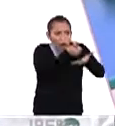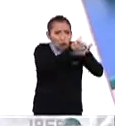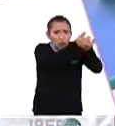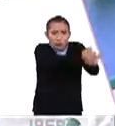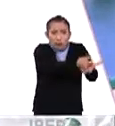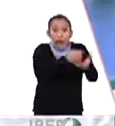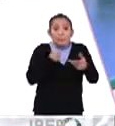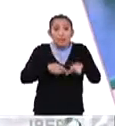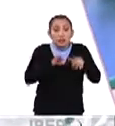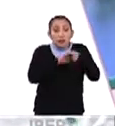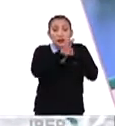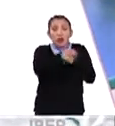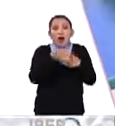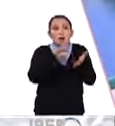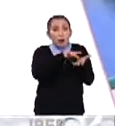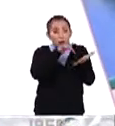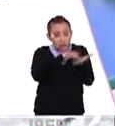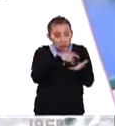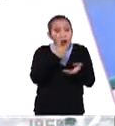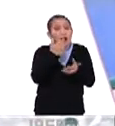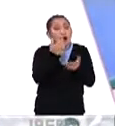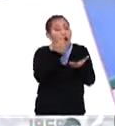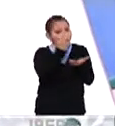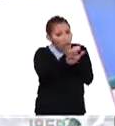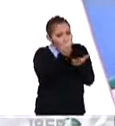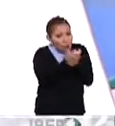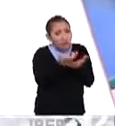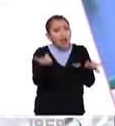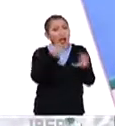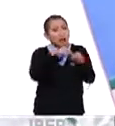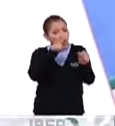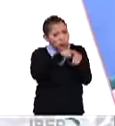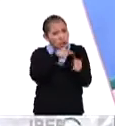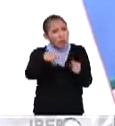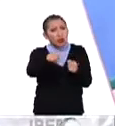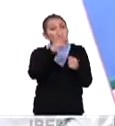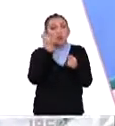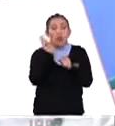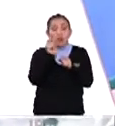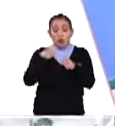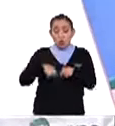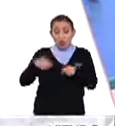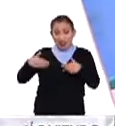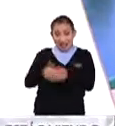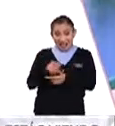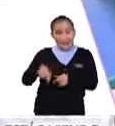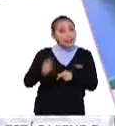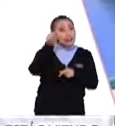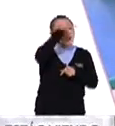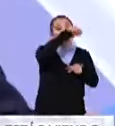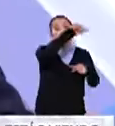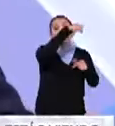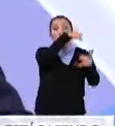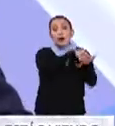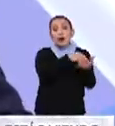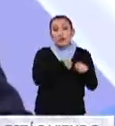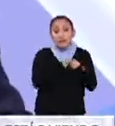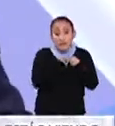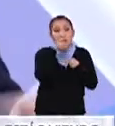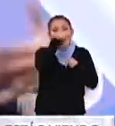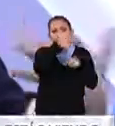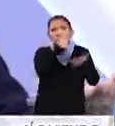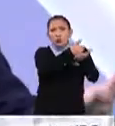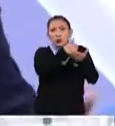el migrante aporta económica, social y culturalmente tanto al país de origen como al país de destino. Entonces, creo que eso es otra cosa que habría